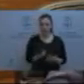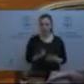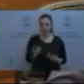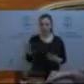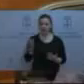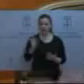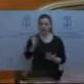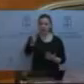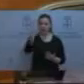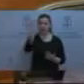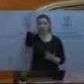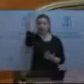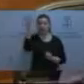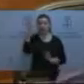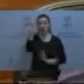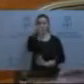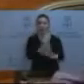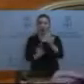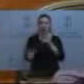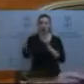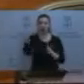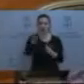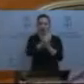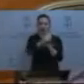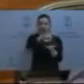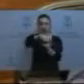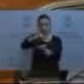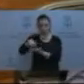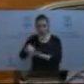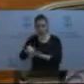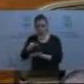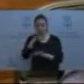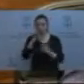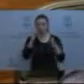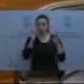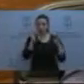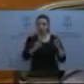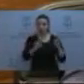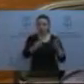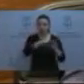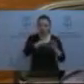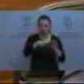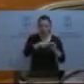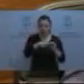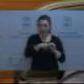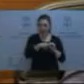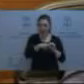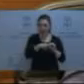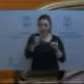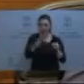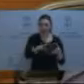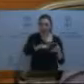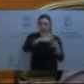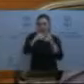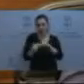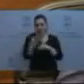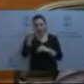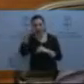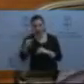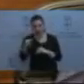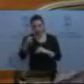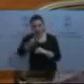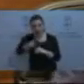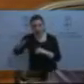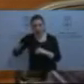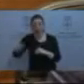emprender ya esa reordenación de centros para ajustar las plazas a la realidad demográfica. Y claro,